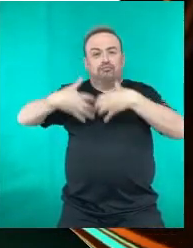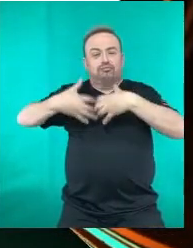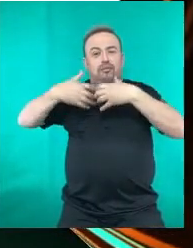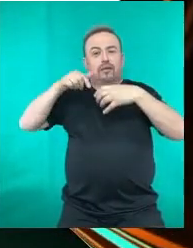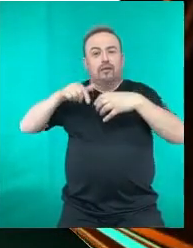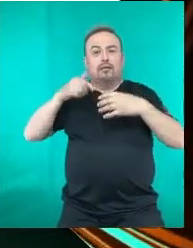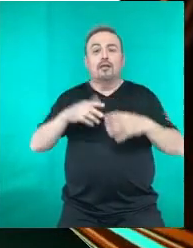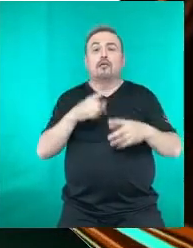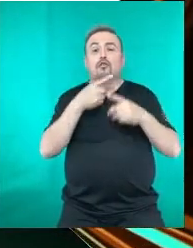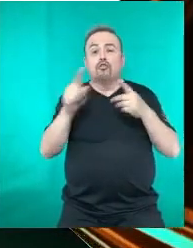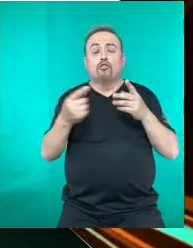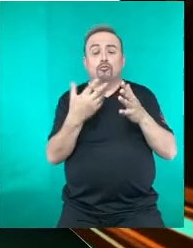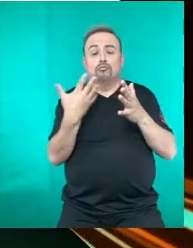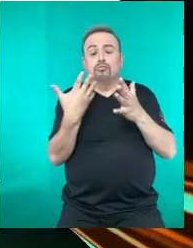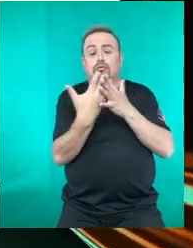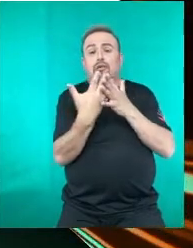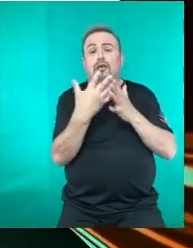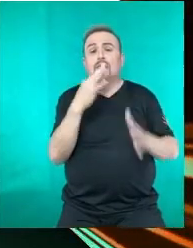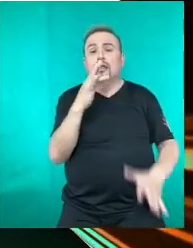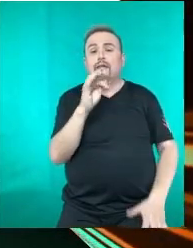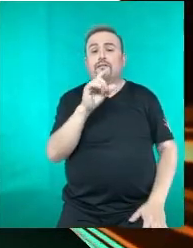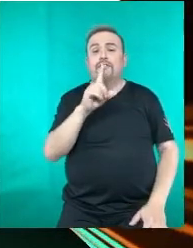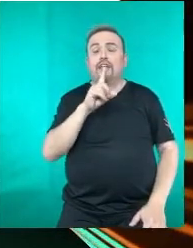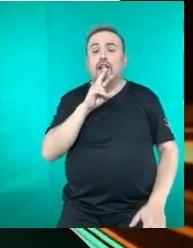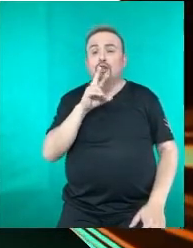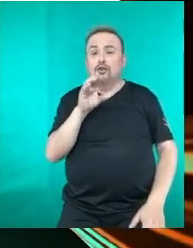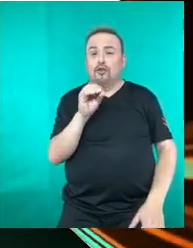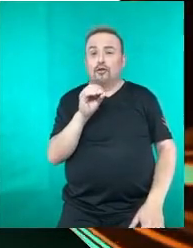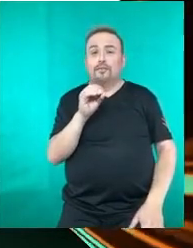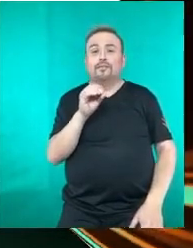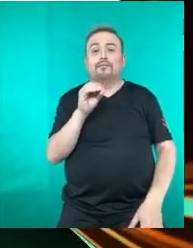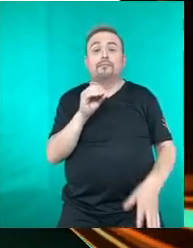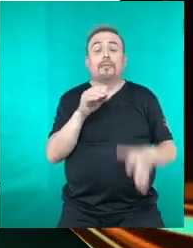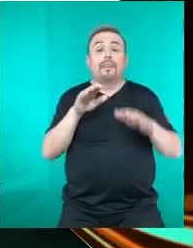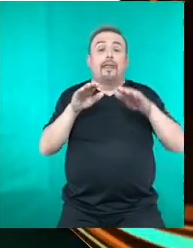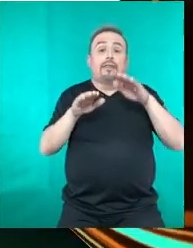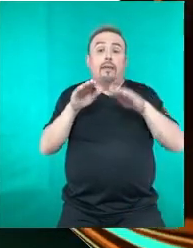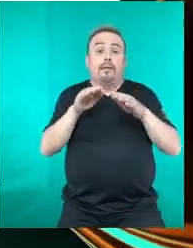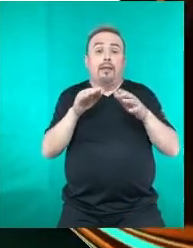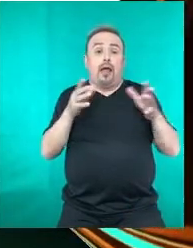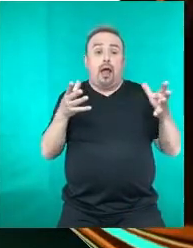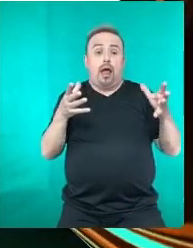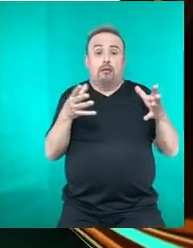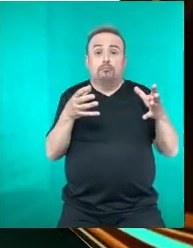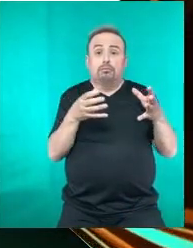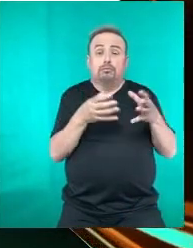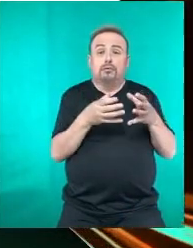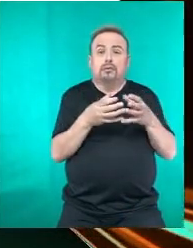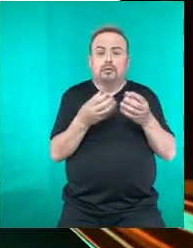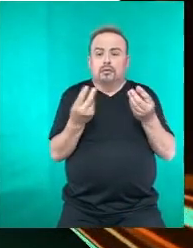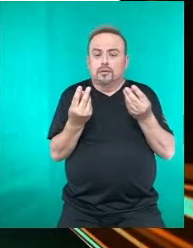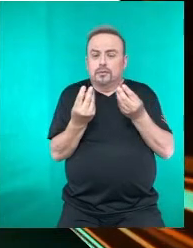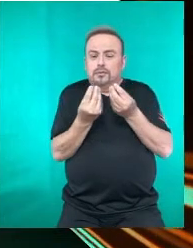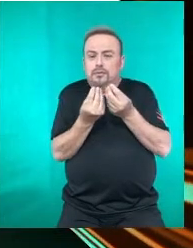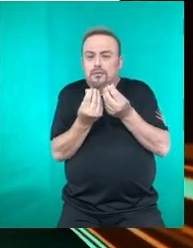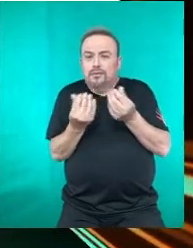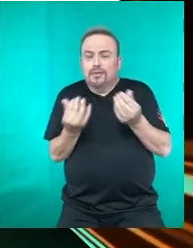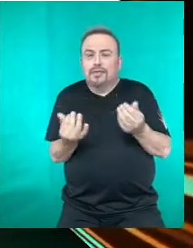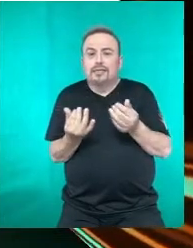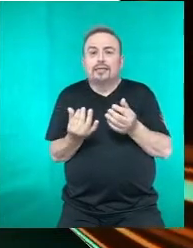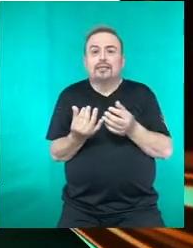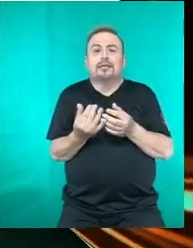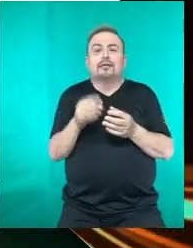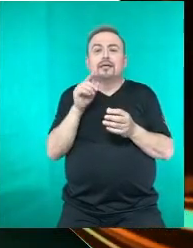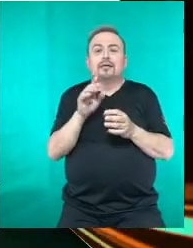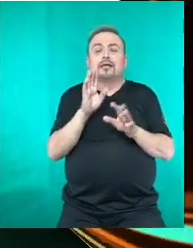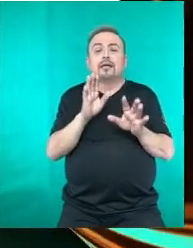filtros, ya que van un poco achicando el tamaño de partícula, los llamados autostrainer o